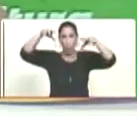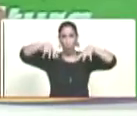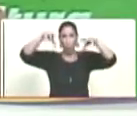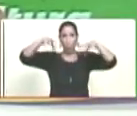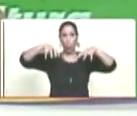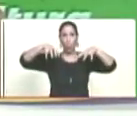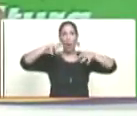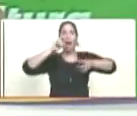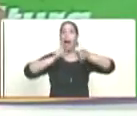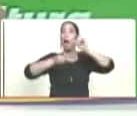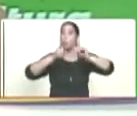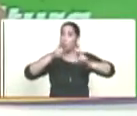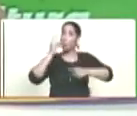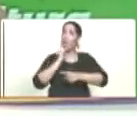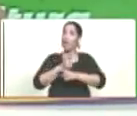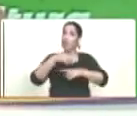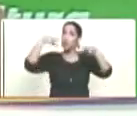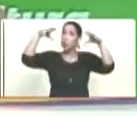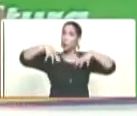estar lloviendo así.